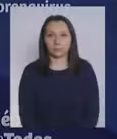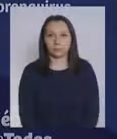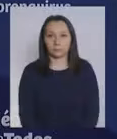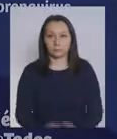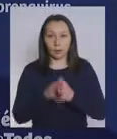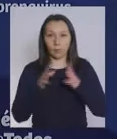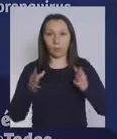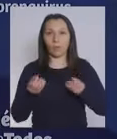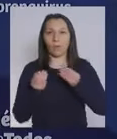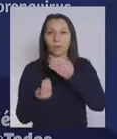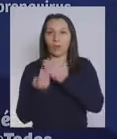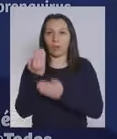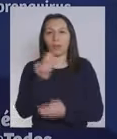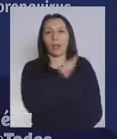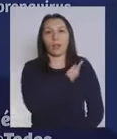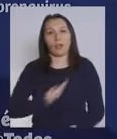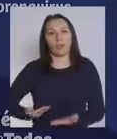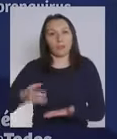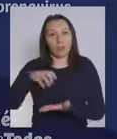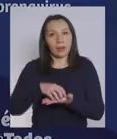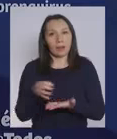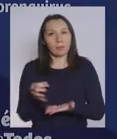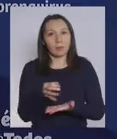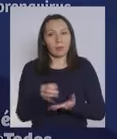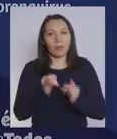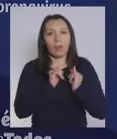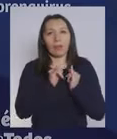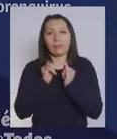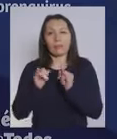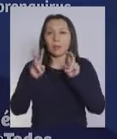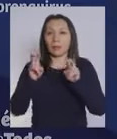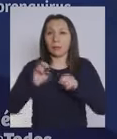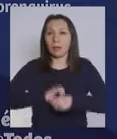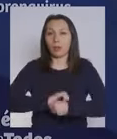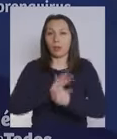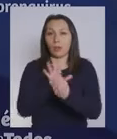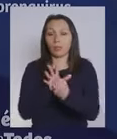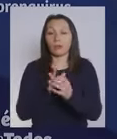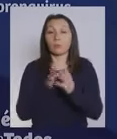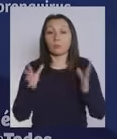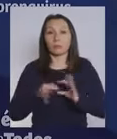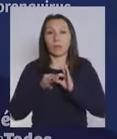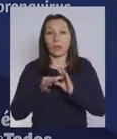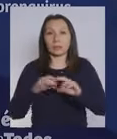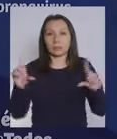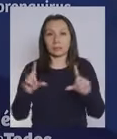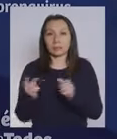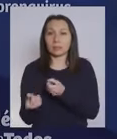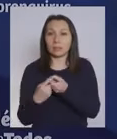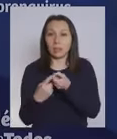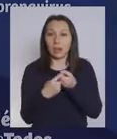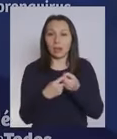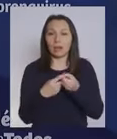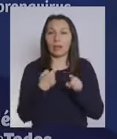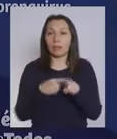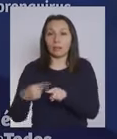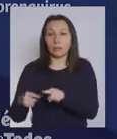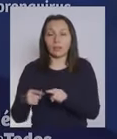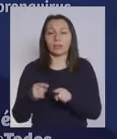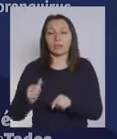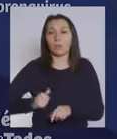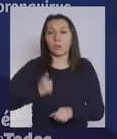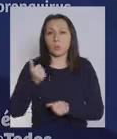Muy buenos días desde el Palacio de la Moneda informando sobre el coronavirus. Muchas gracias a los canales asociados